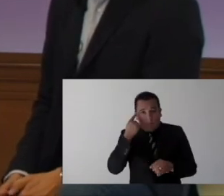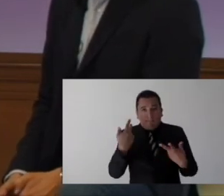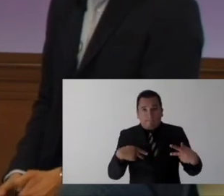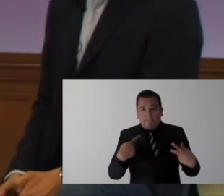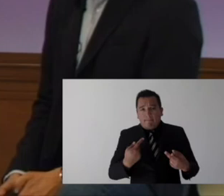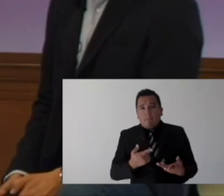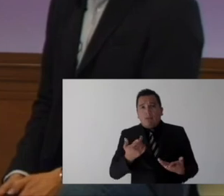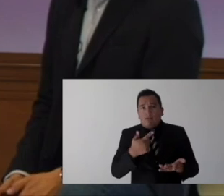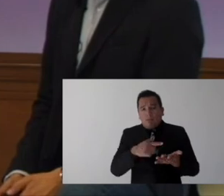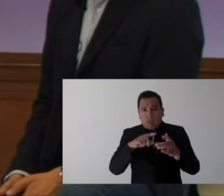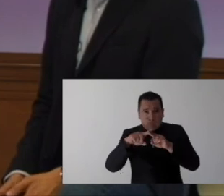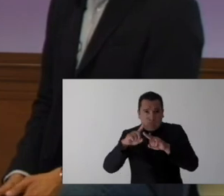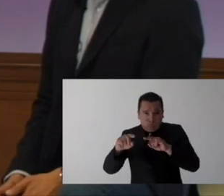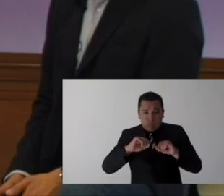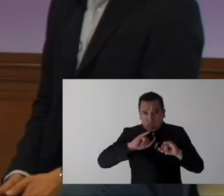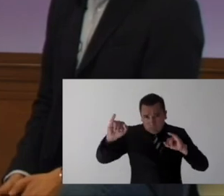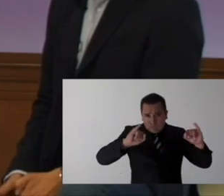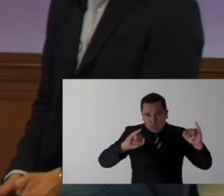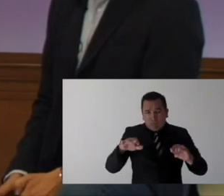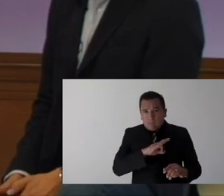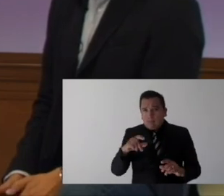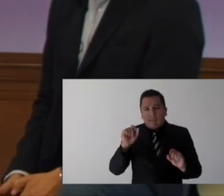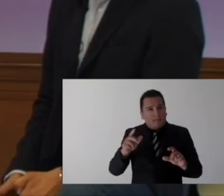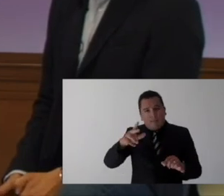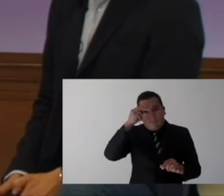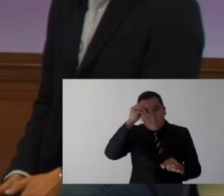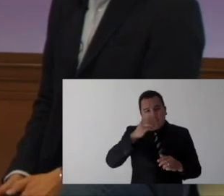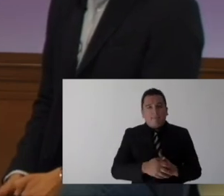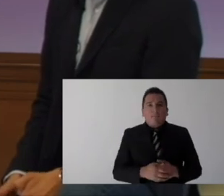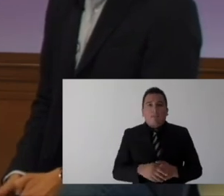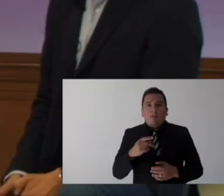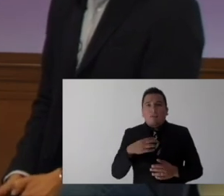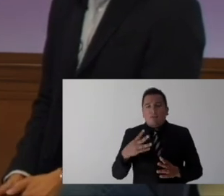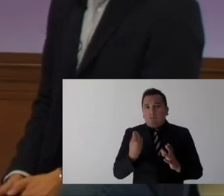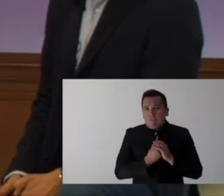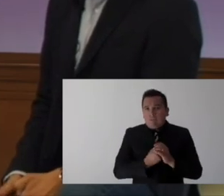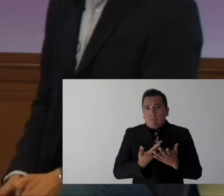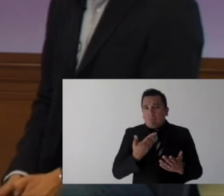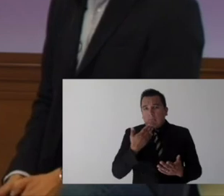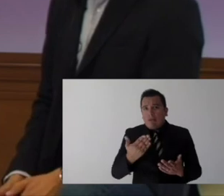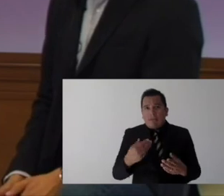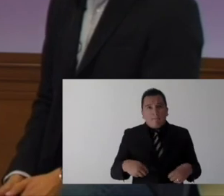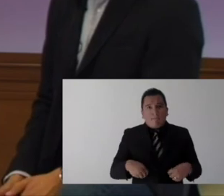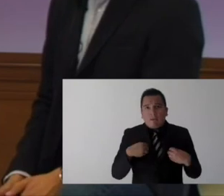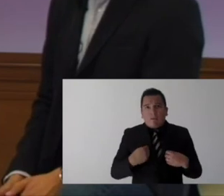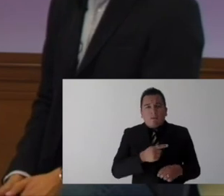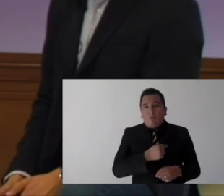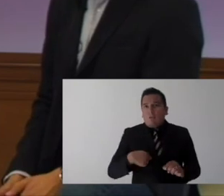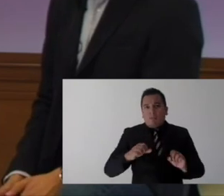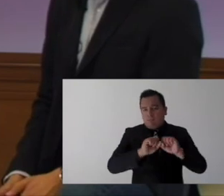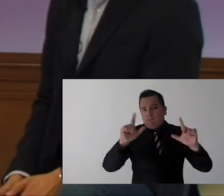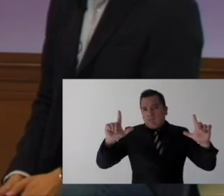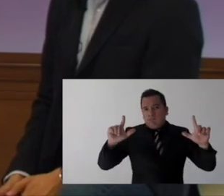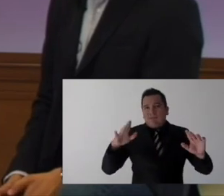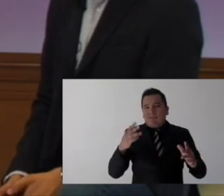municipios puedan tomar el curso. Y es un curso en vivo, en realidad, estamos así en la pantalla, entonces